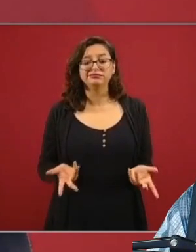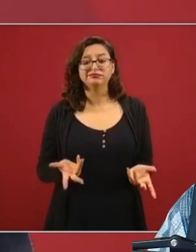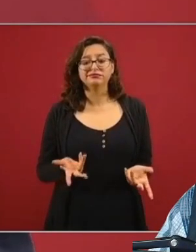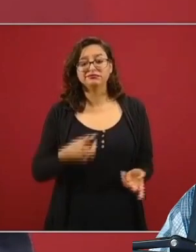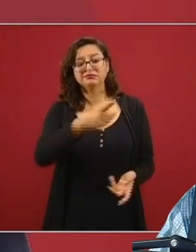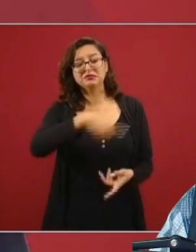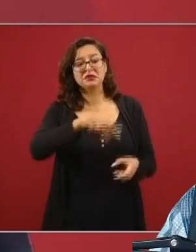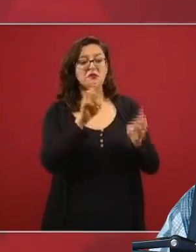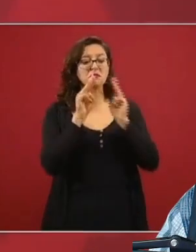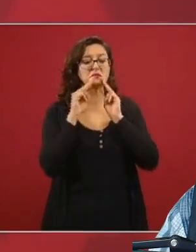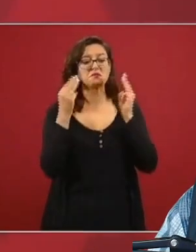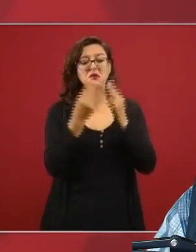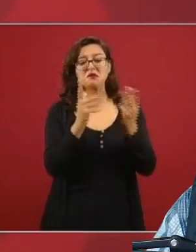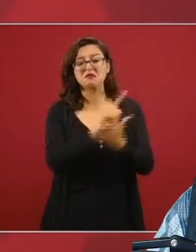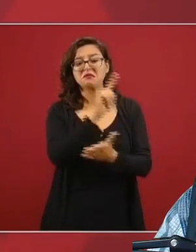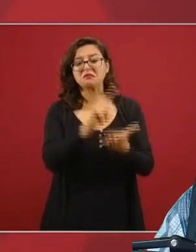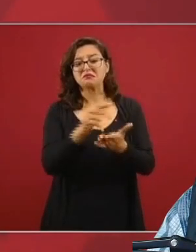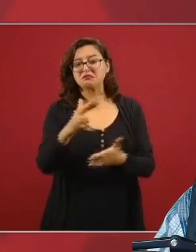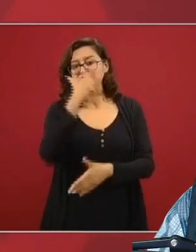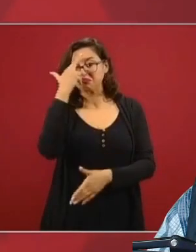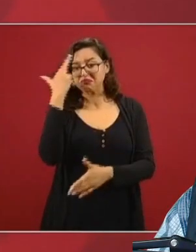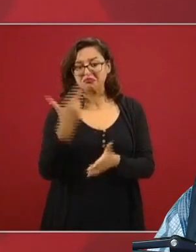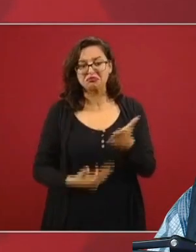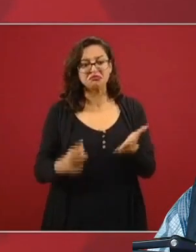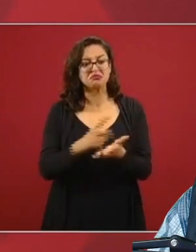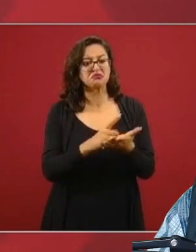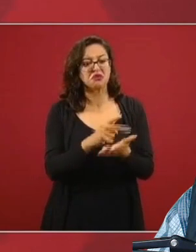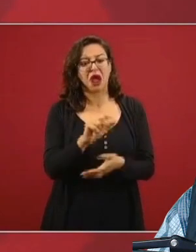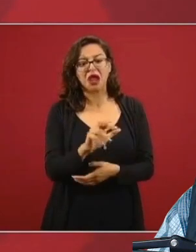actividades ilícitas del narcotráfico? narcotráfico?